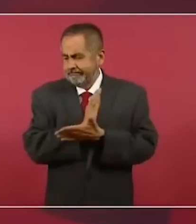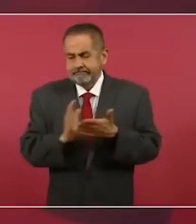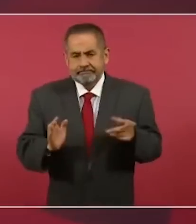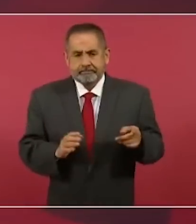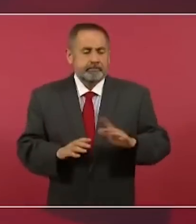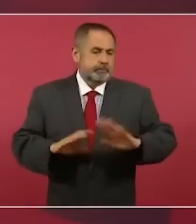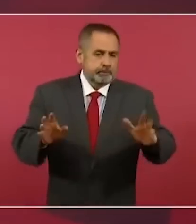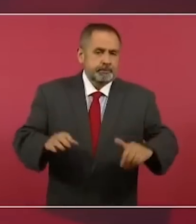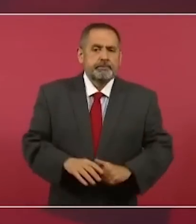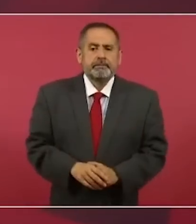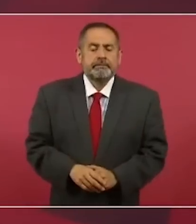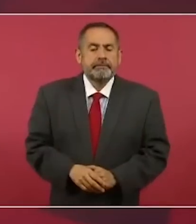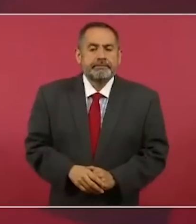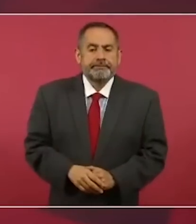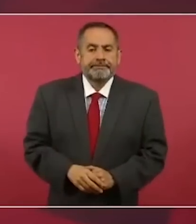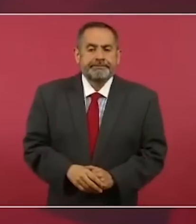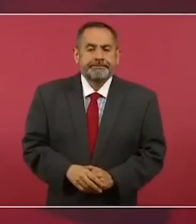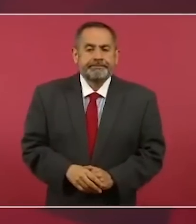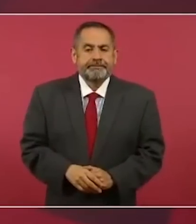Pero bueno,